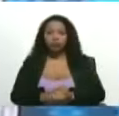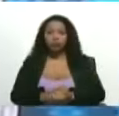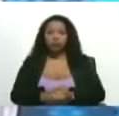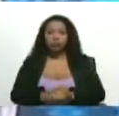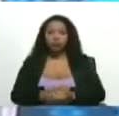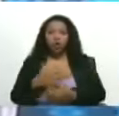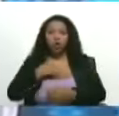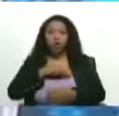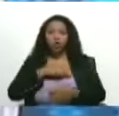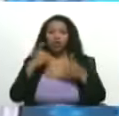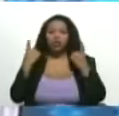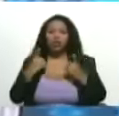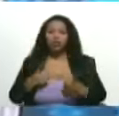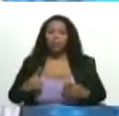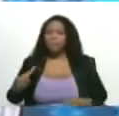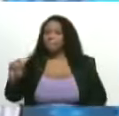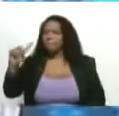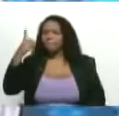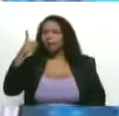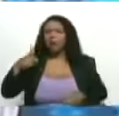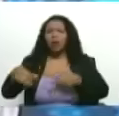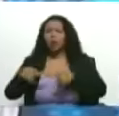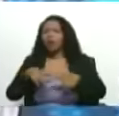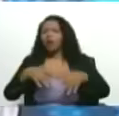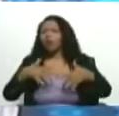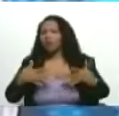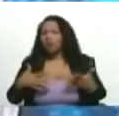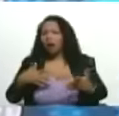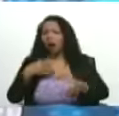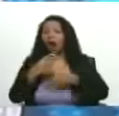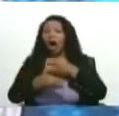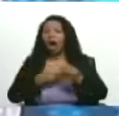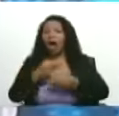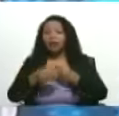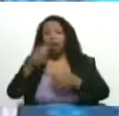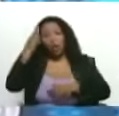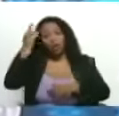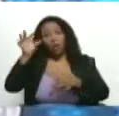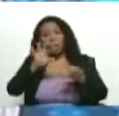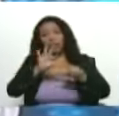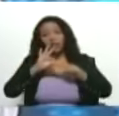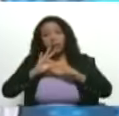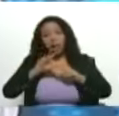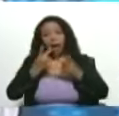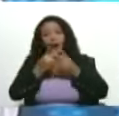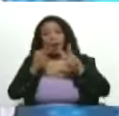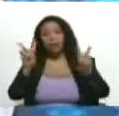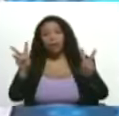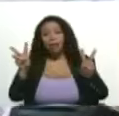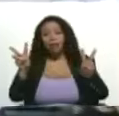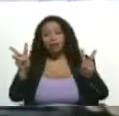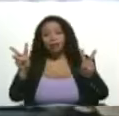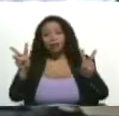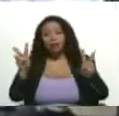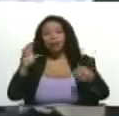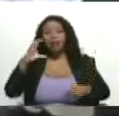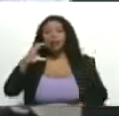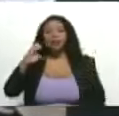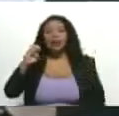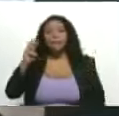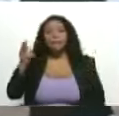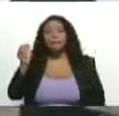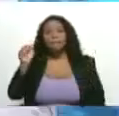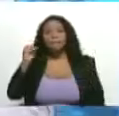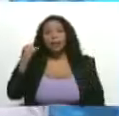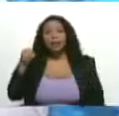hemos decidido, en primer lugar, crear un Consejo Especial por la Paz, el CEPAS.